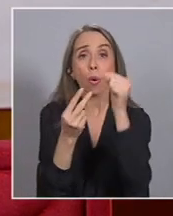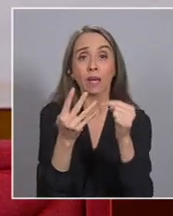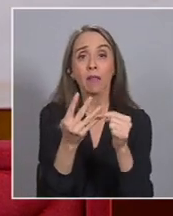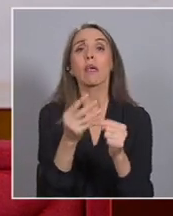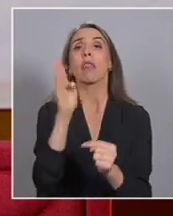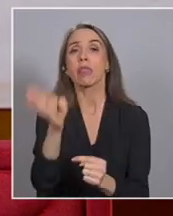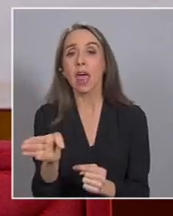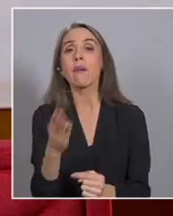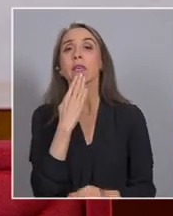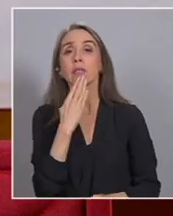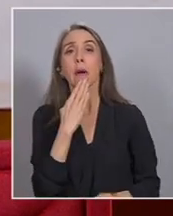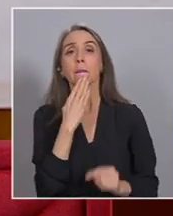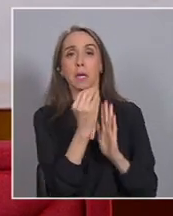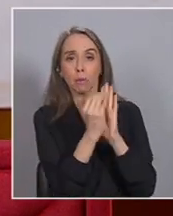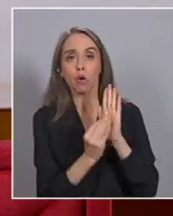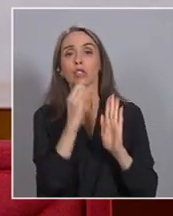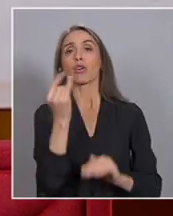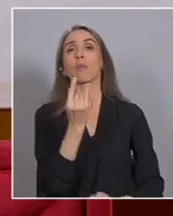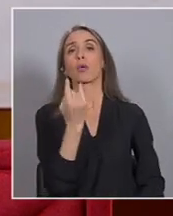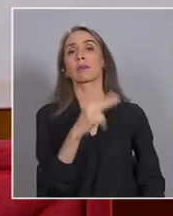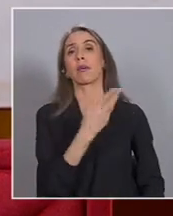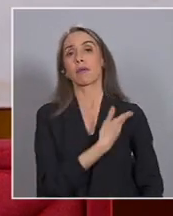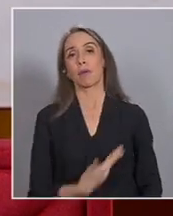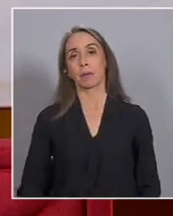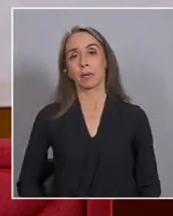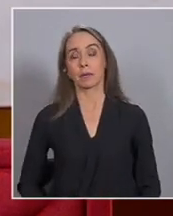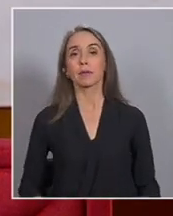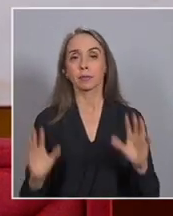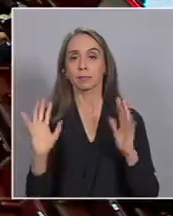también las urgencias del gobierno.